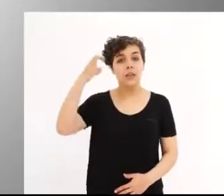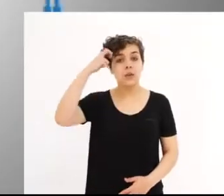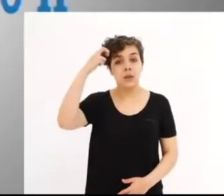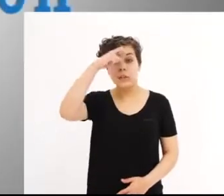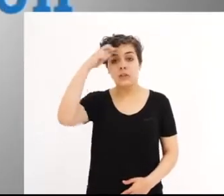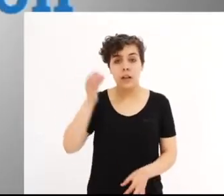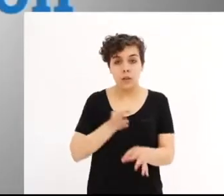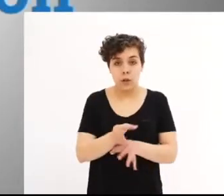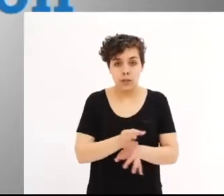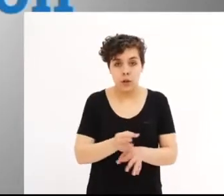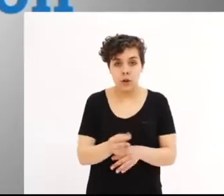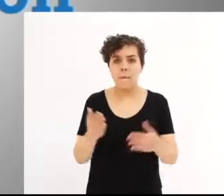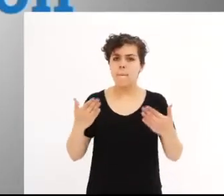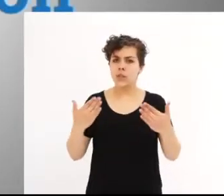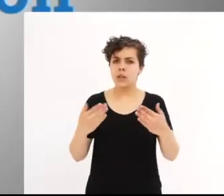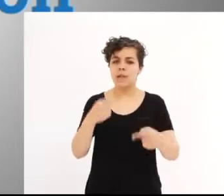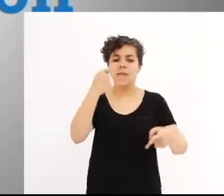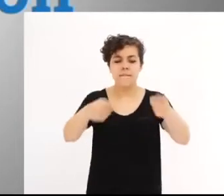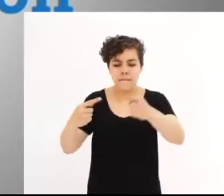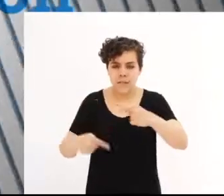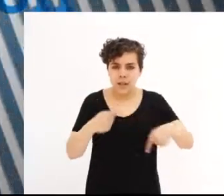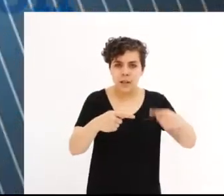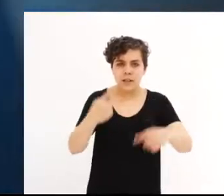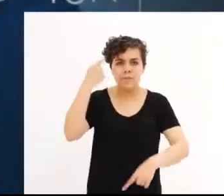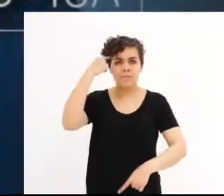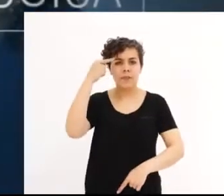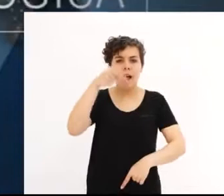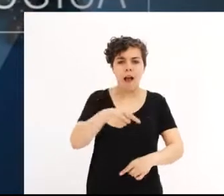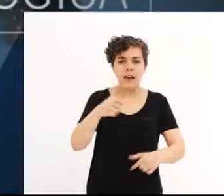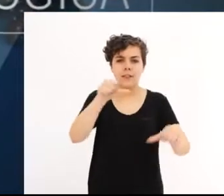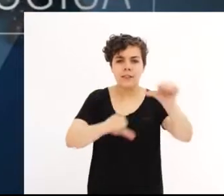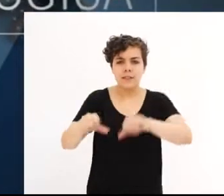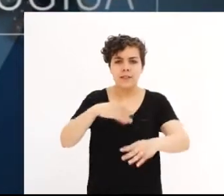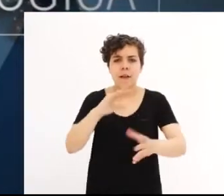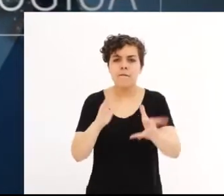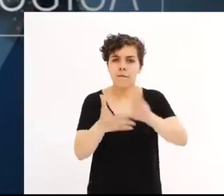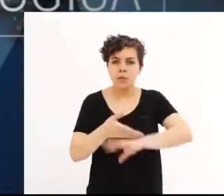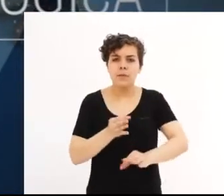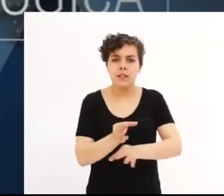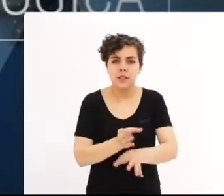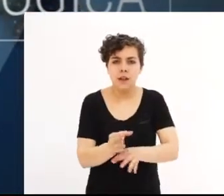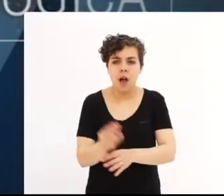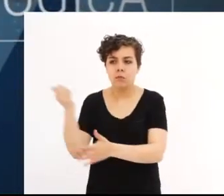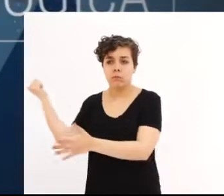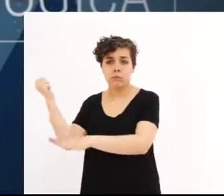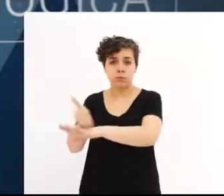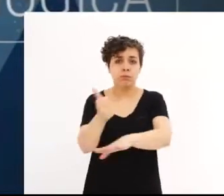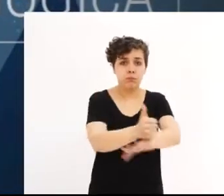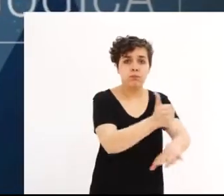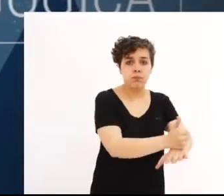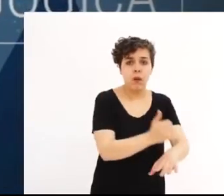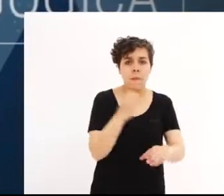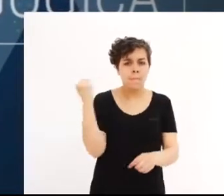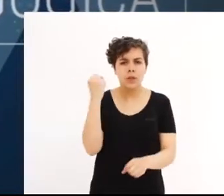Quinto Congreso Nacional de Educación. Posibilidad de alteridad con ciencia pedagógica. Participarán